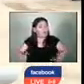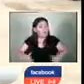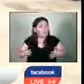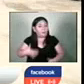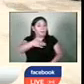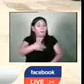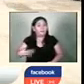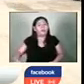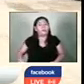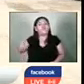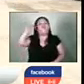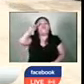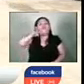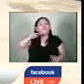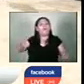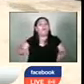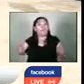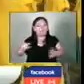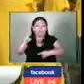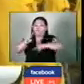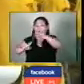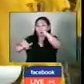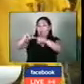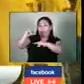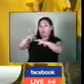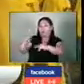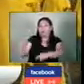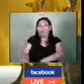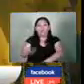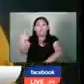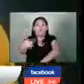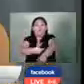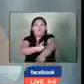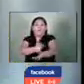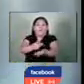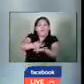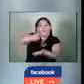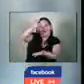la República da inicio a la construcción del nuevo hospital veterinario.